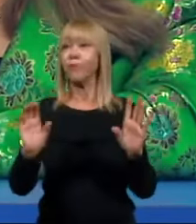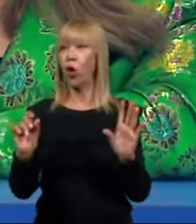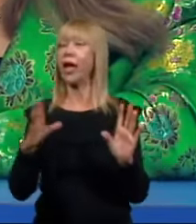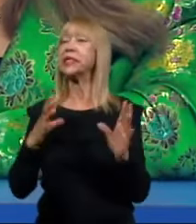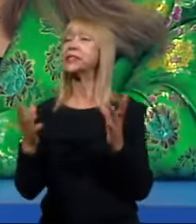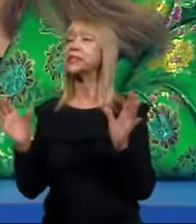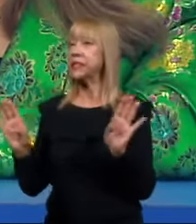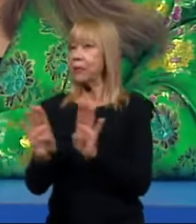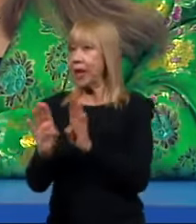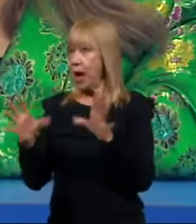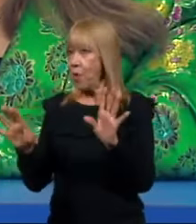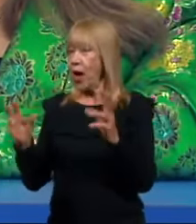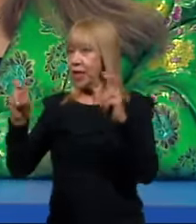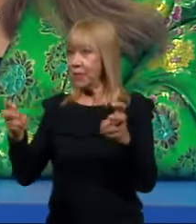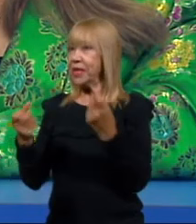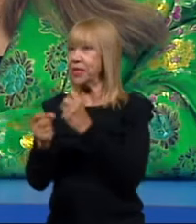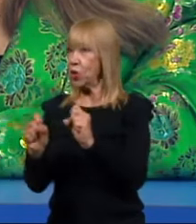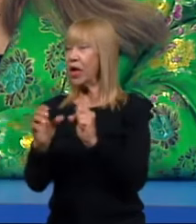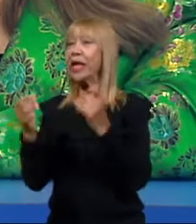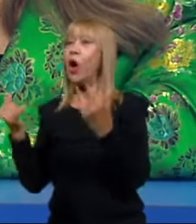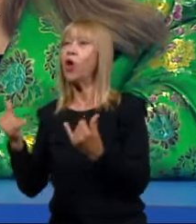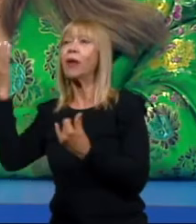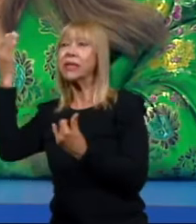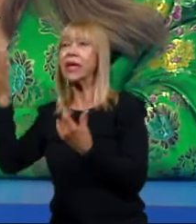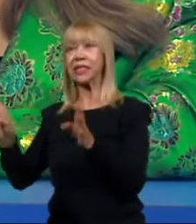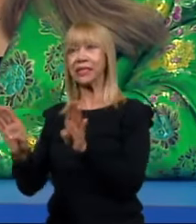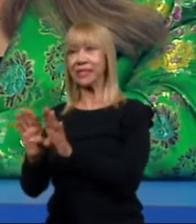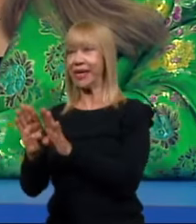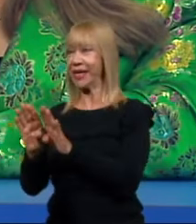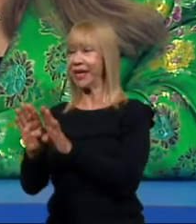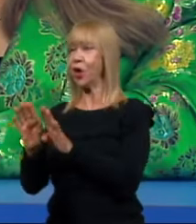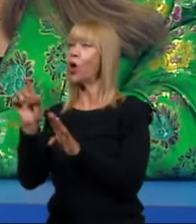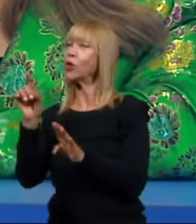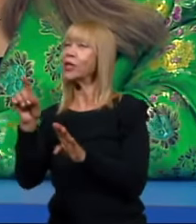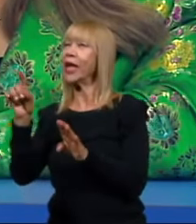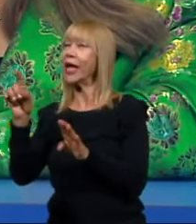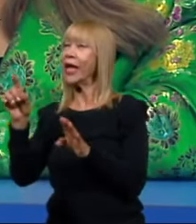de seguridad y ahora le corresponde el mensaje de cierre, comisionada, lo que usted tiene